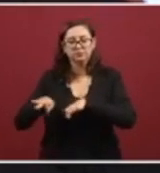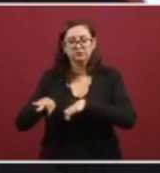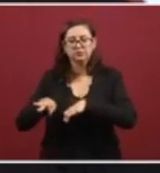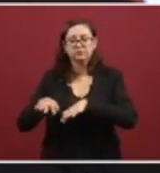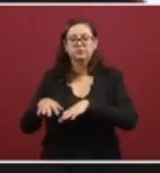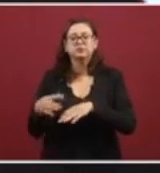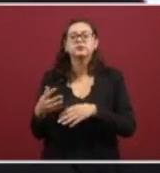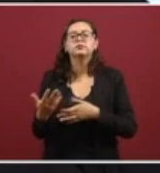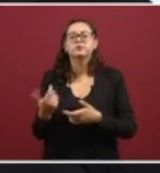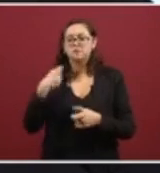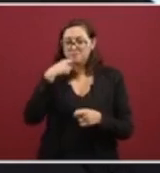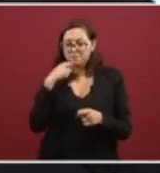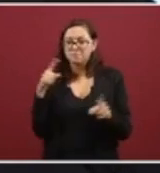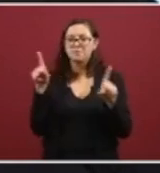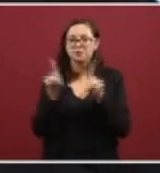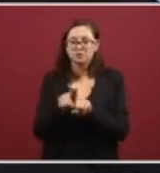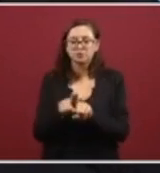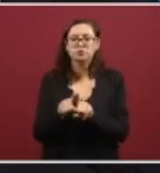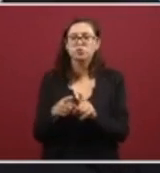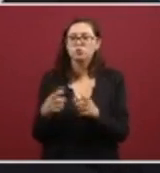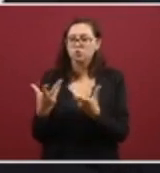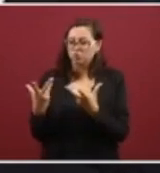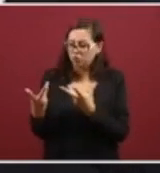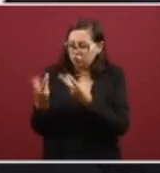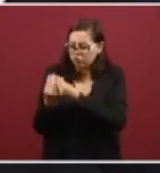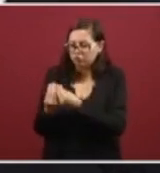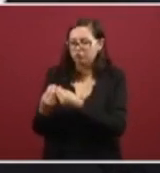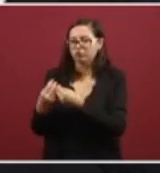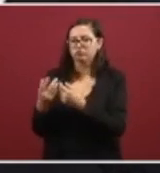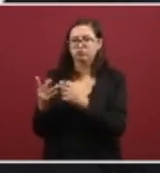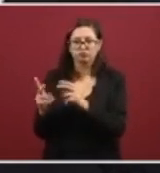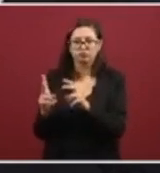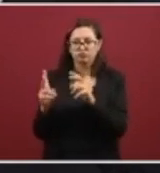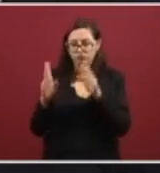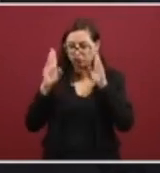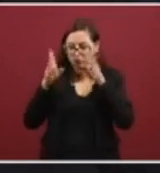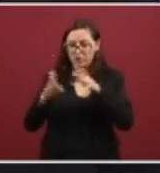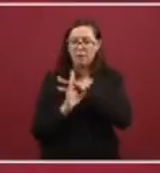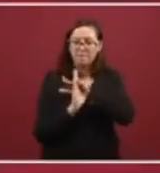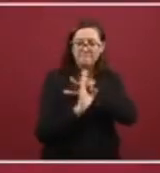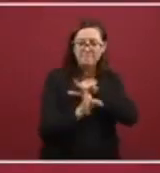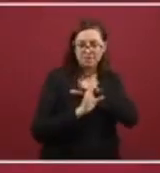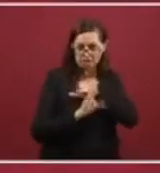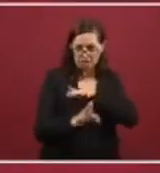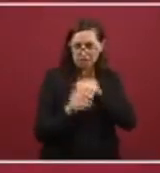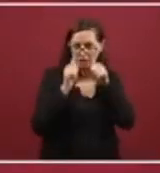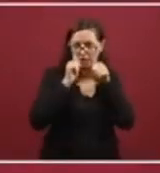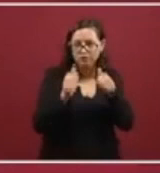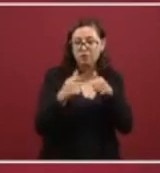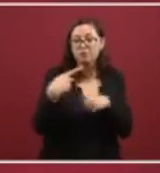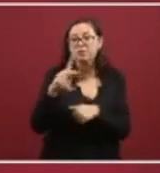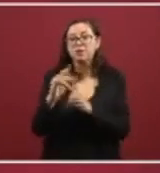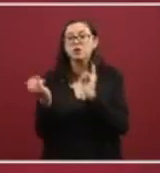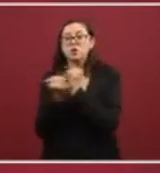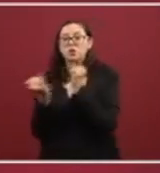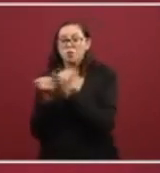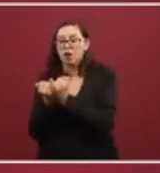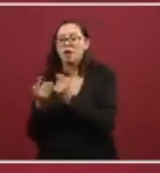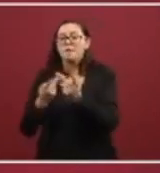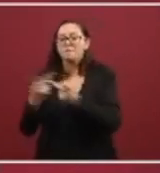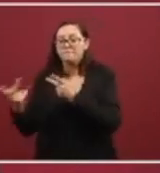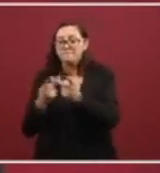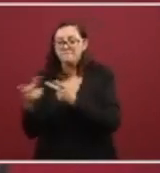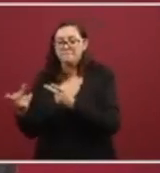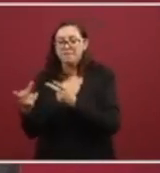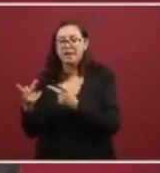estaremos trabajando con ellos los temas propiamente migratorios, pero también lo que tiene que ver con la acción inmediata del Plan de Desarrollo Integral